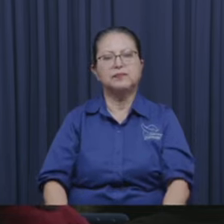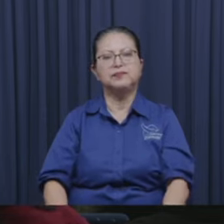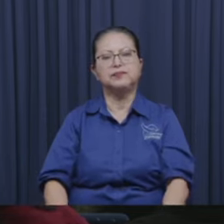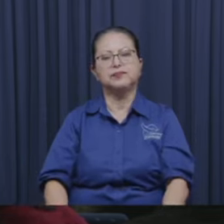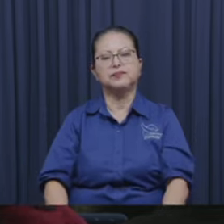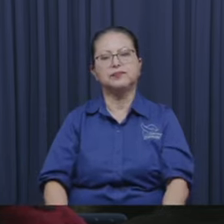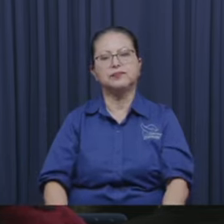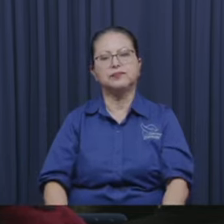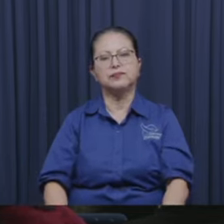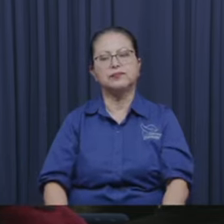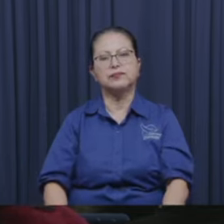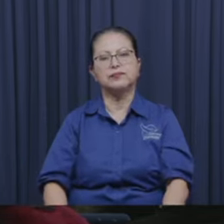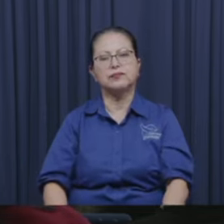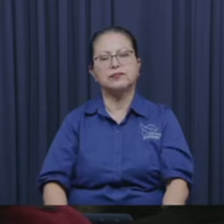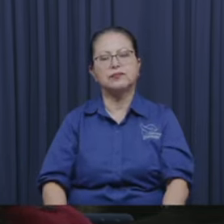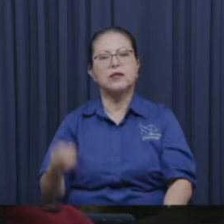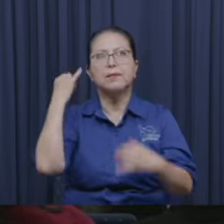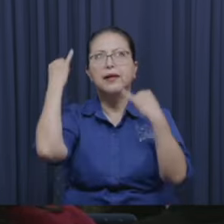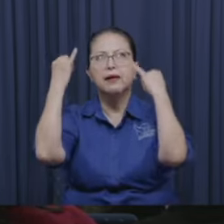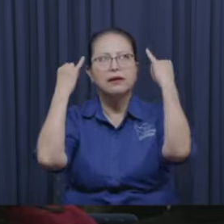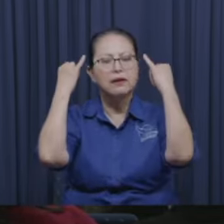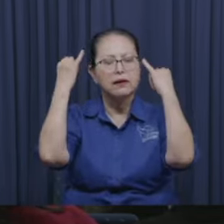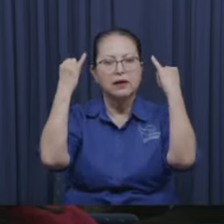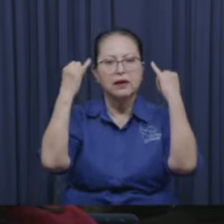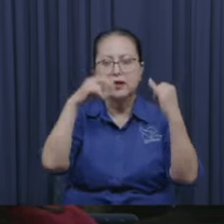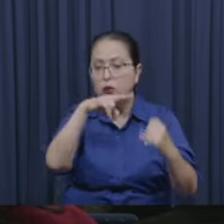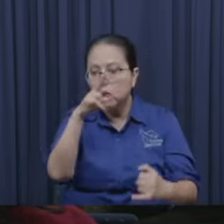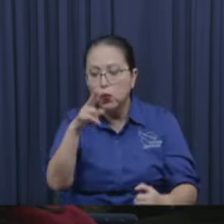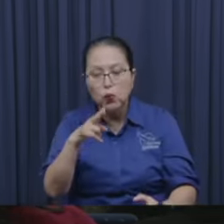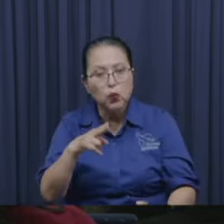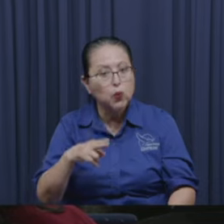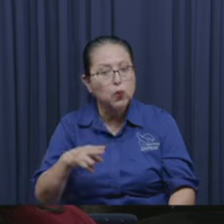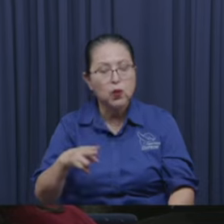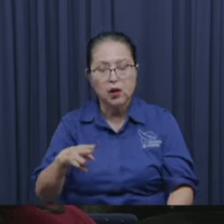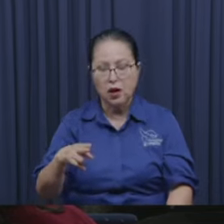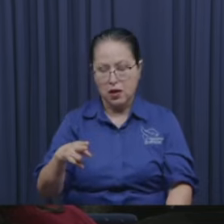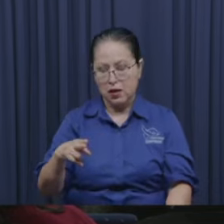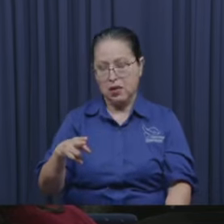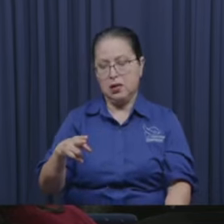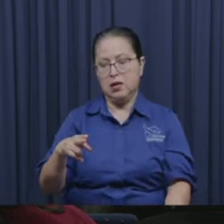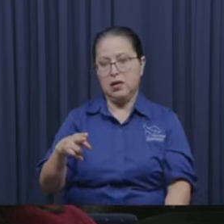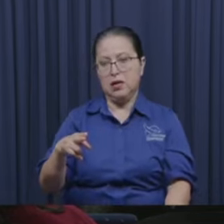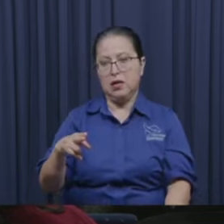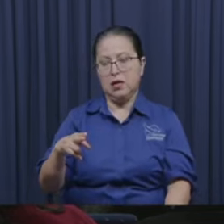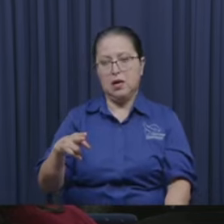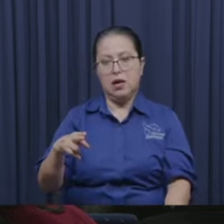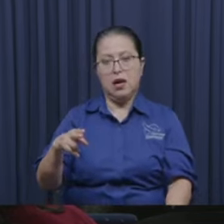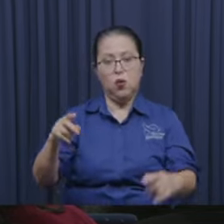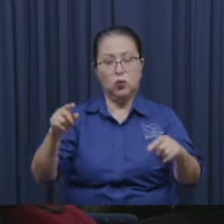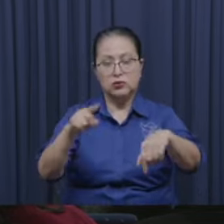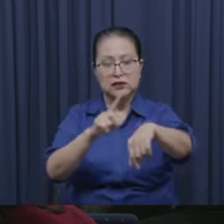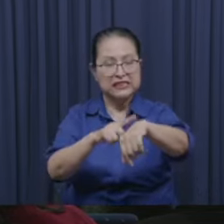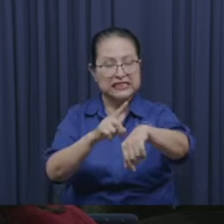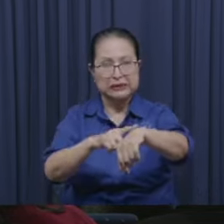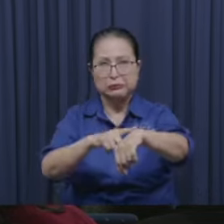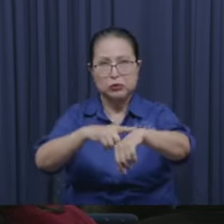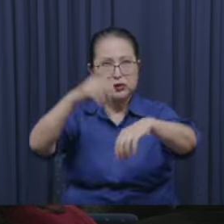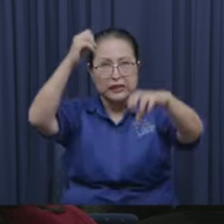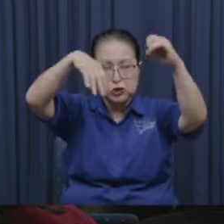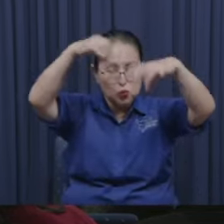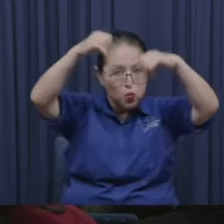el tiempo de los nuncas habían sucedido Imagínese nunca nunca había sucedido un clima como el que tenemos nunca